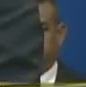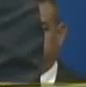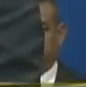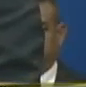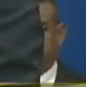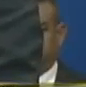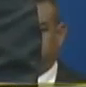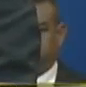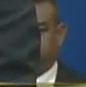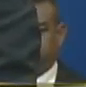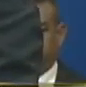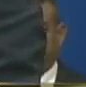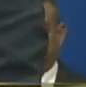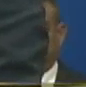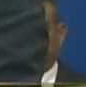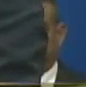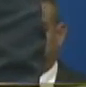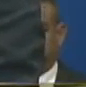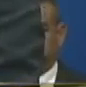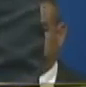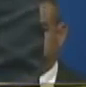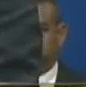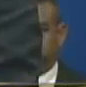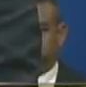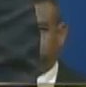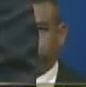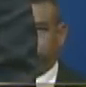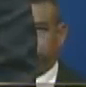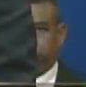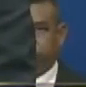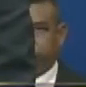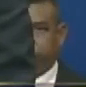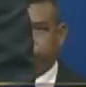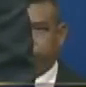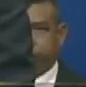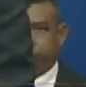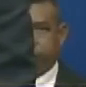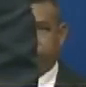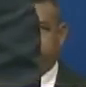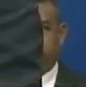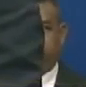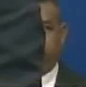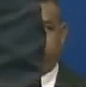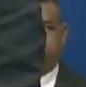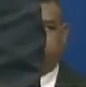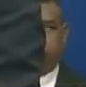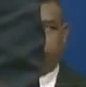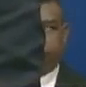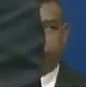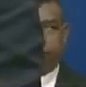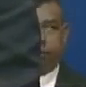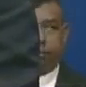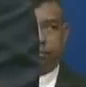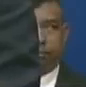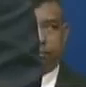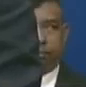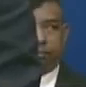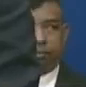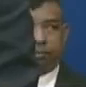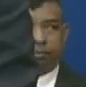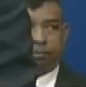que han dado como resultado el florecimiento de una gran relación de solidaridad y fraternidad entre Turquía